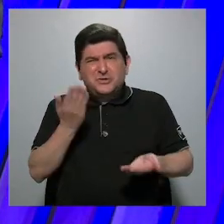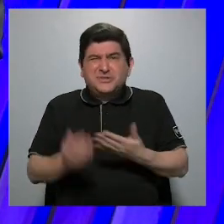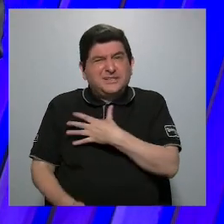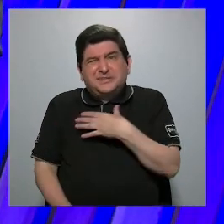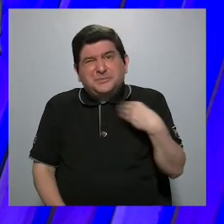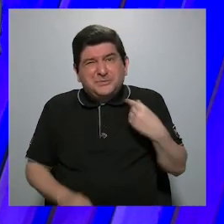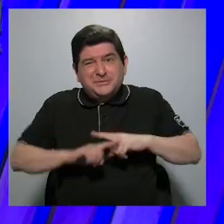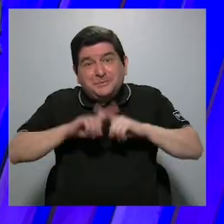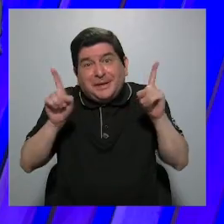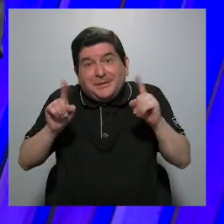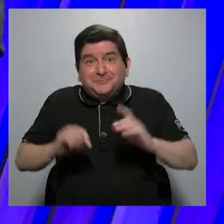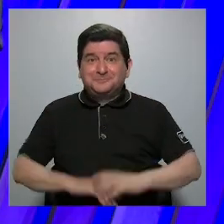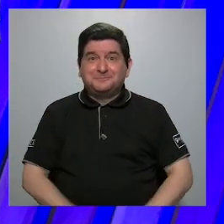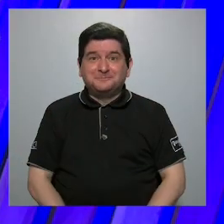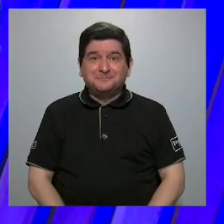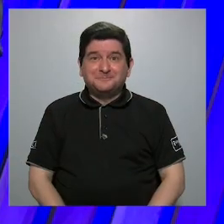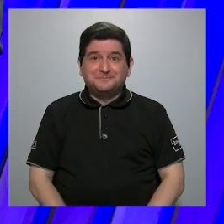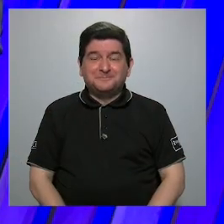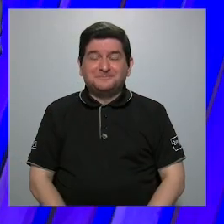gusta, pero